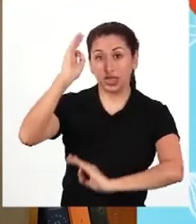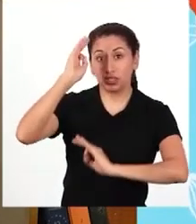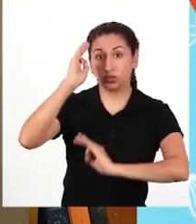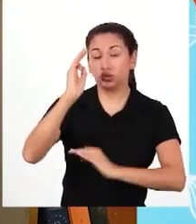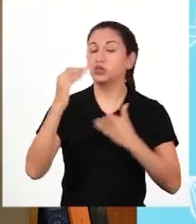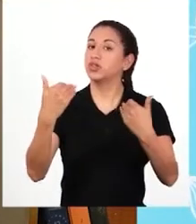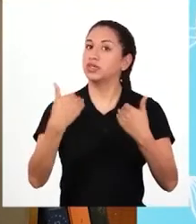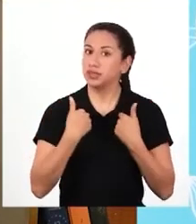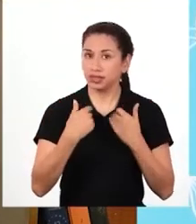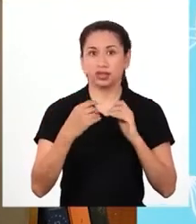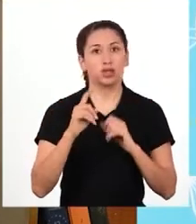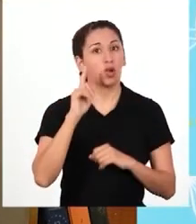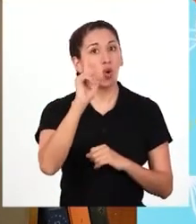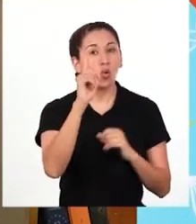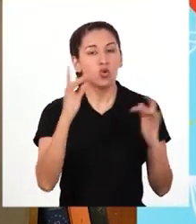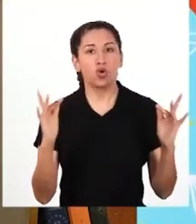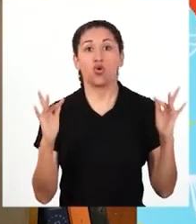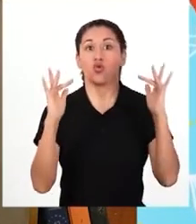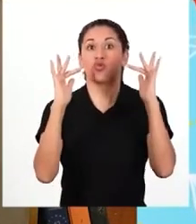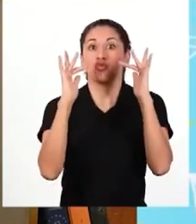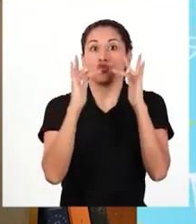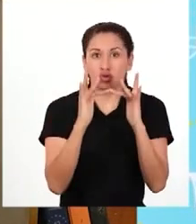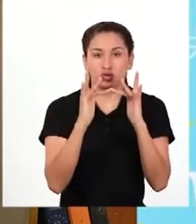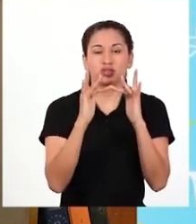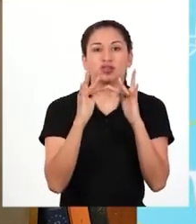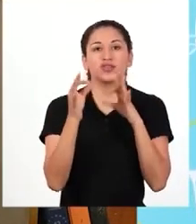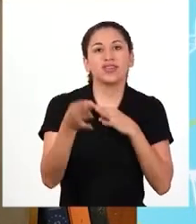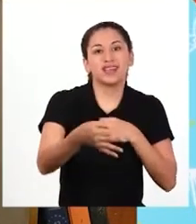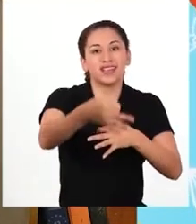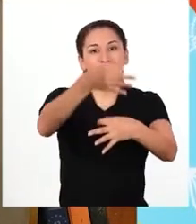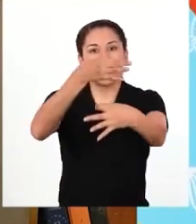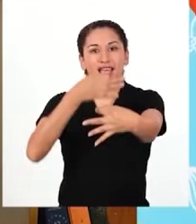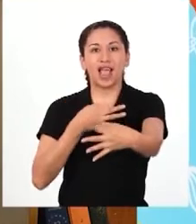la presentación de un discurso debe